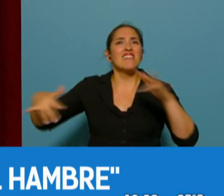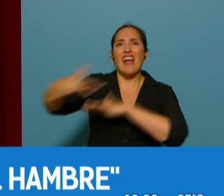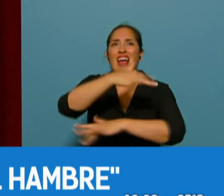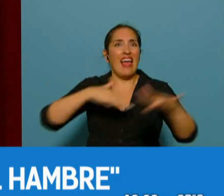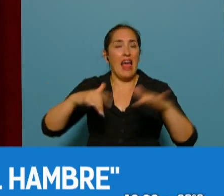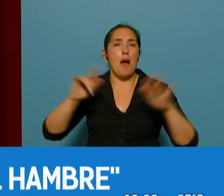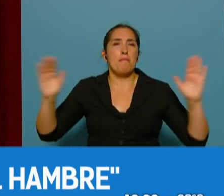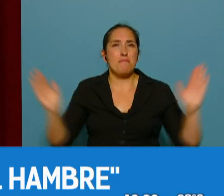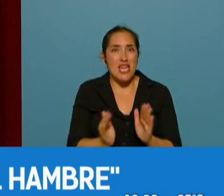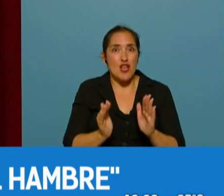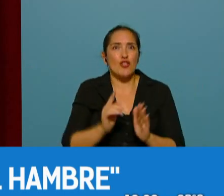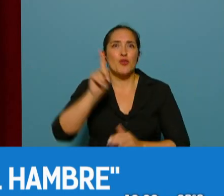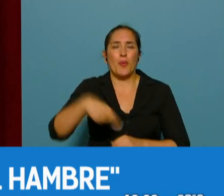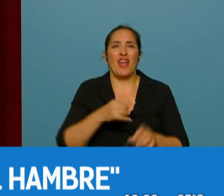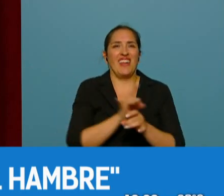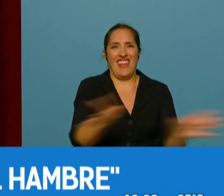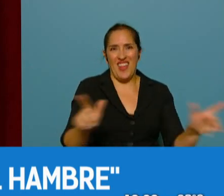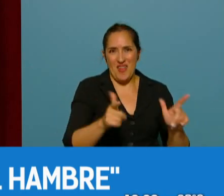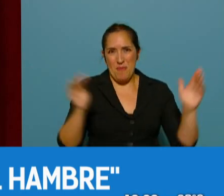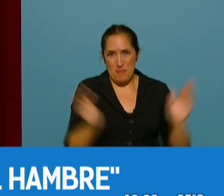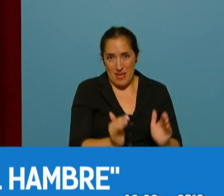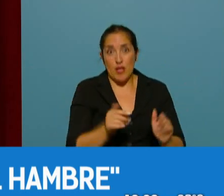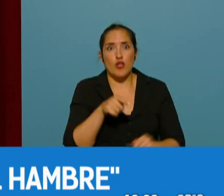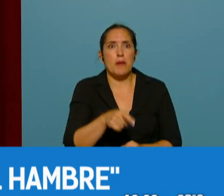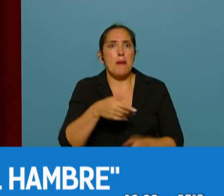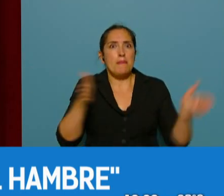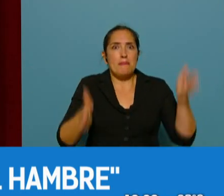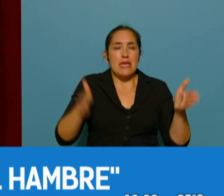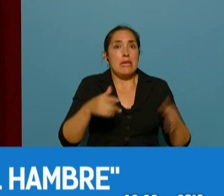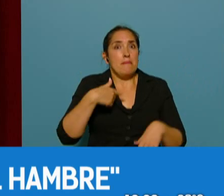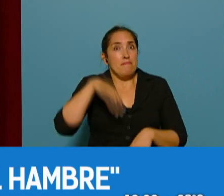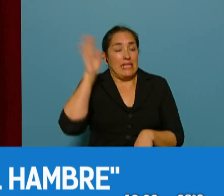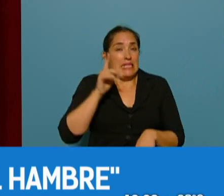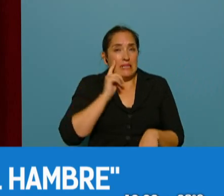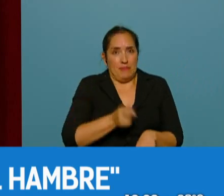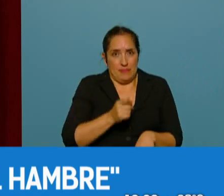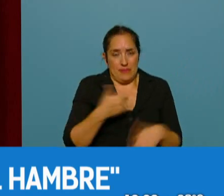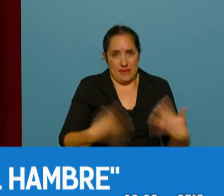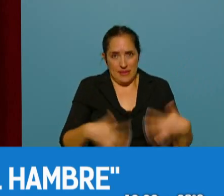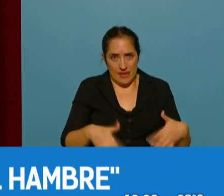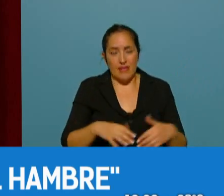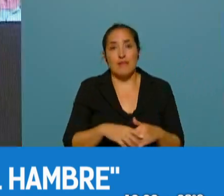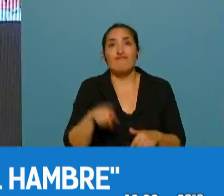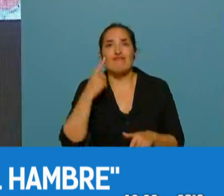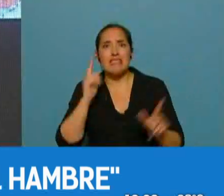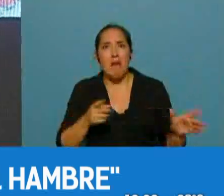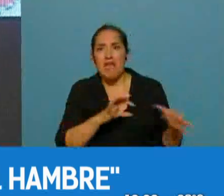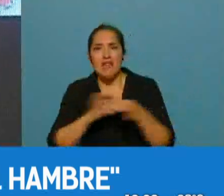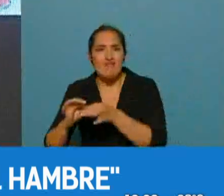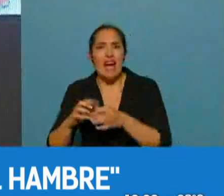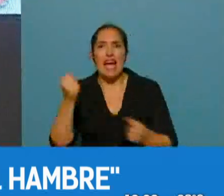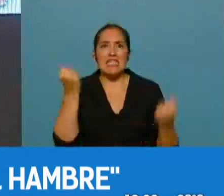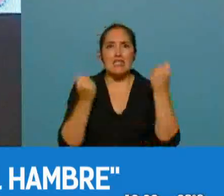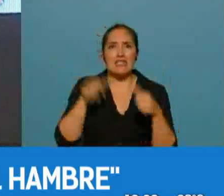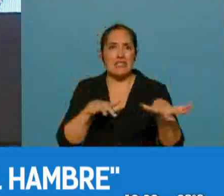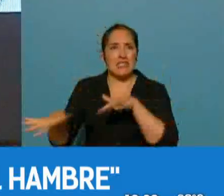el impacto más severo sobre el nivel de actividad económica.